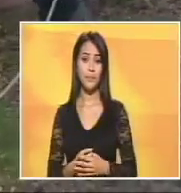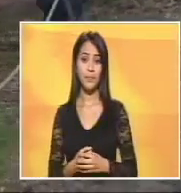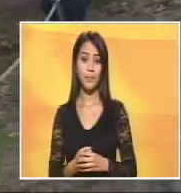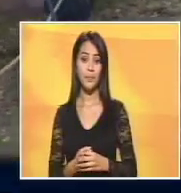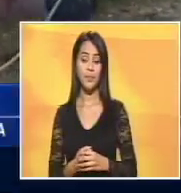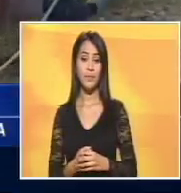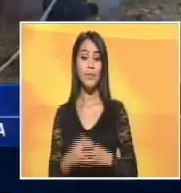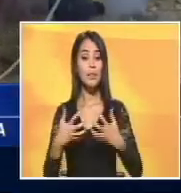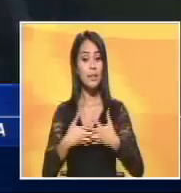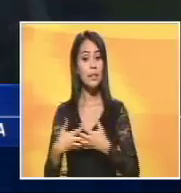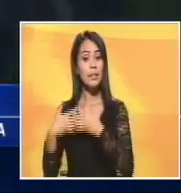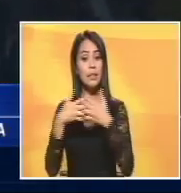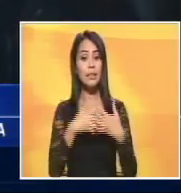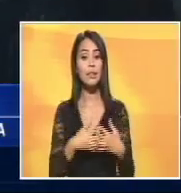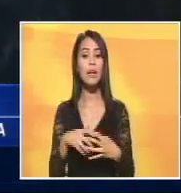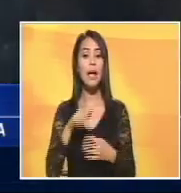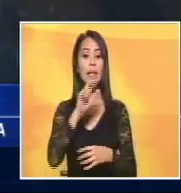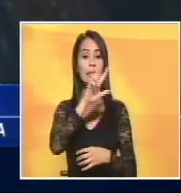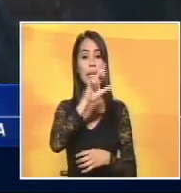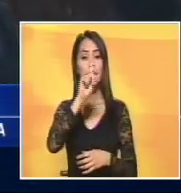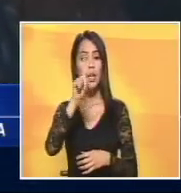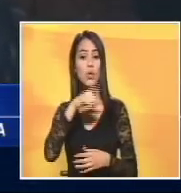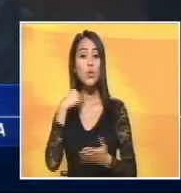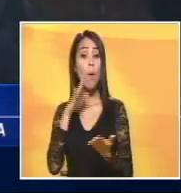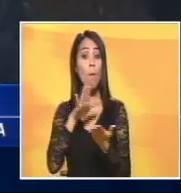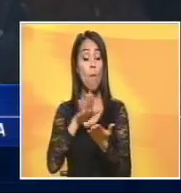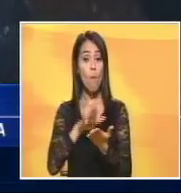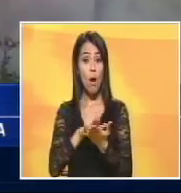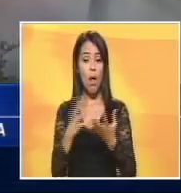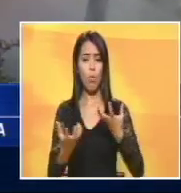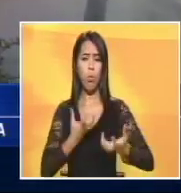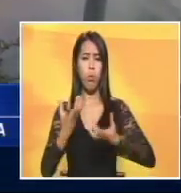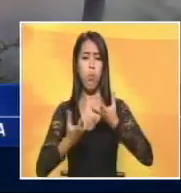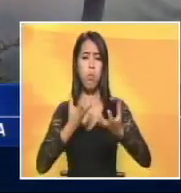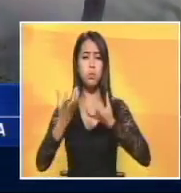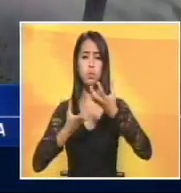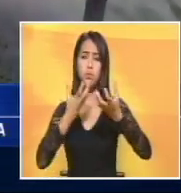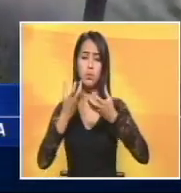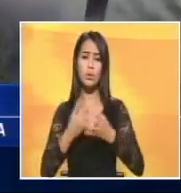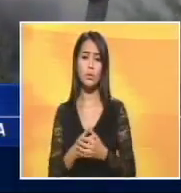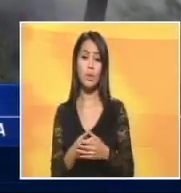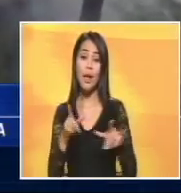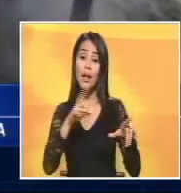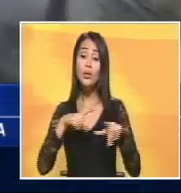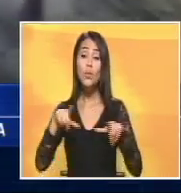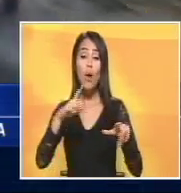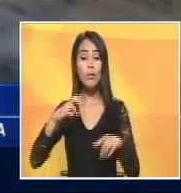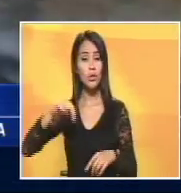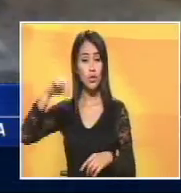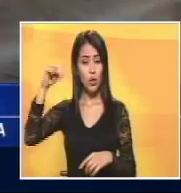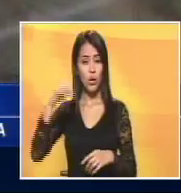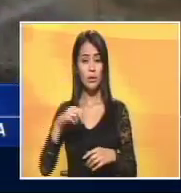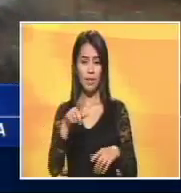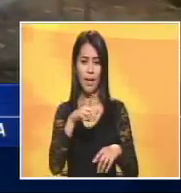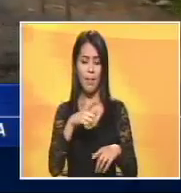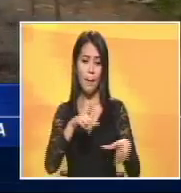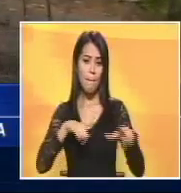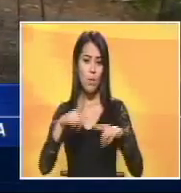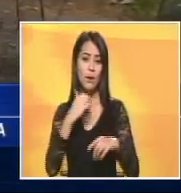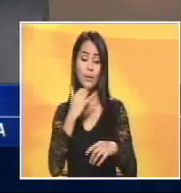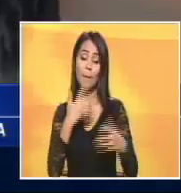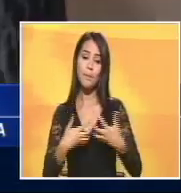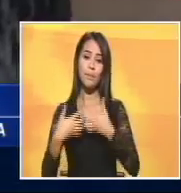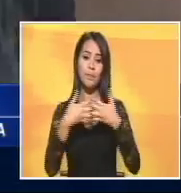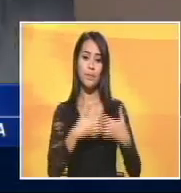En Estados Unidos subió a 31 la cifra de muertos por los incendios registrados en el norte de California, que se sitúan entre los